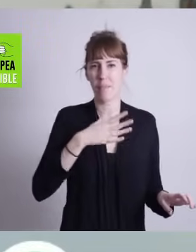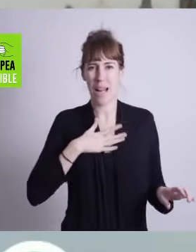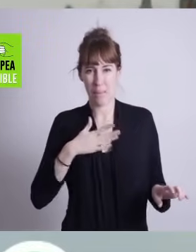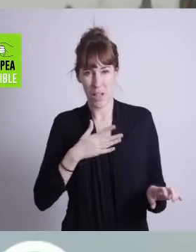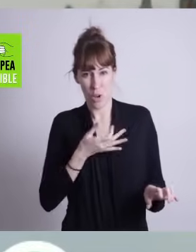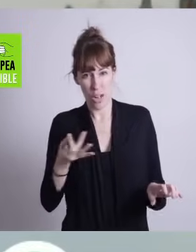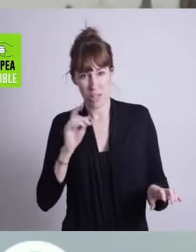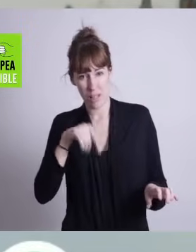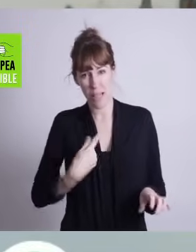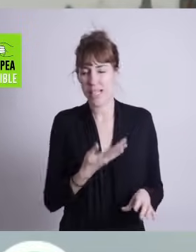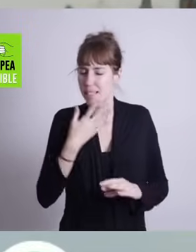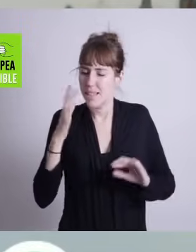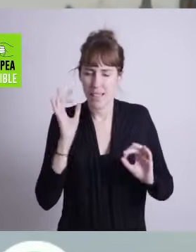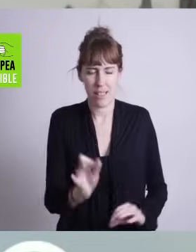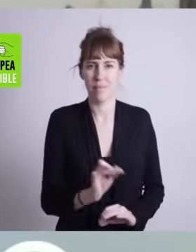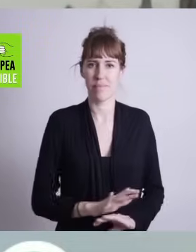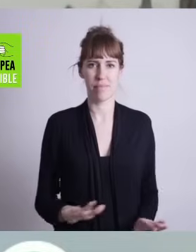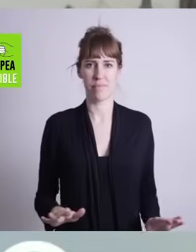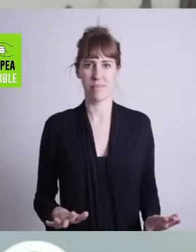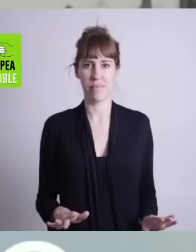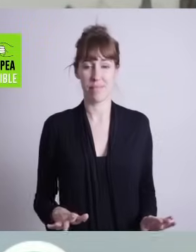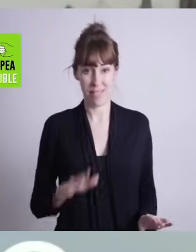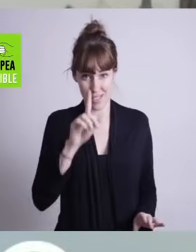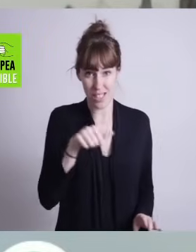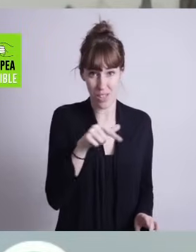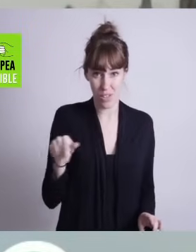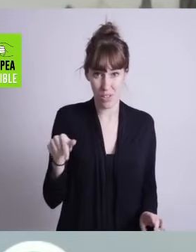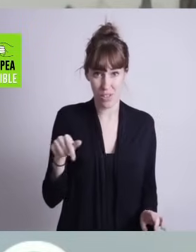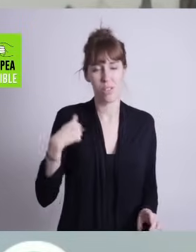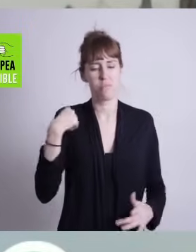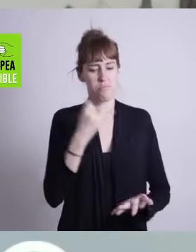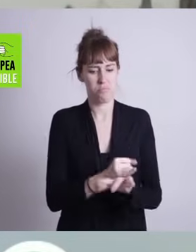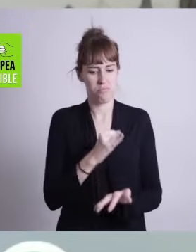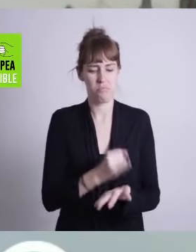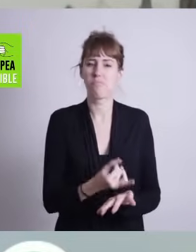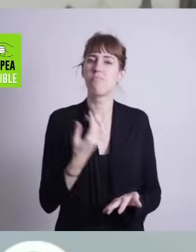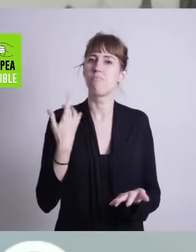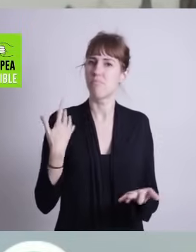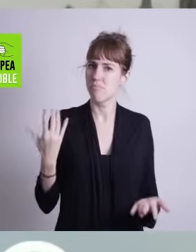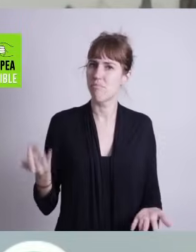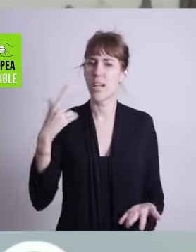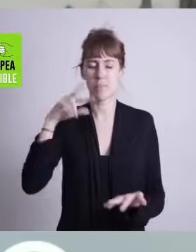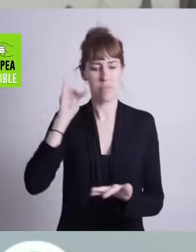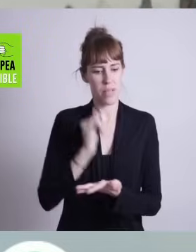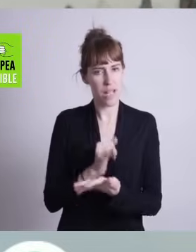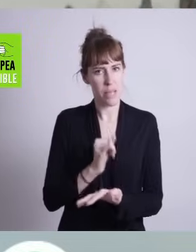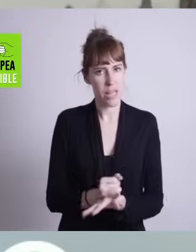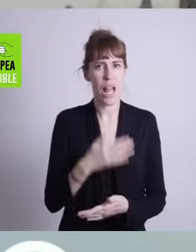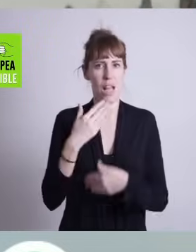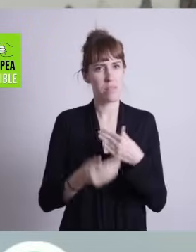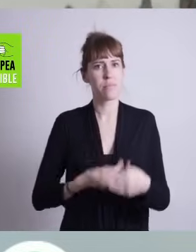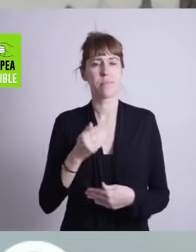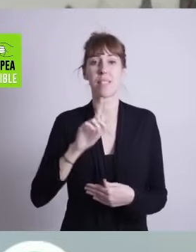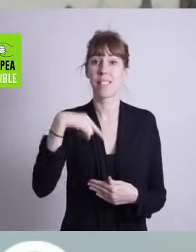honestamente, para mí lo es. Voy a probar, voy a experimentarlo y después es cuando podré